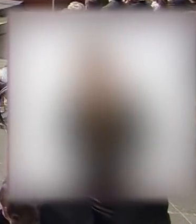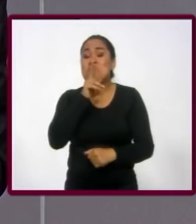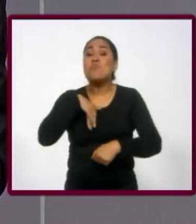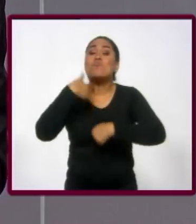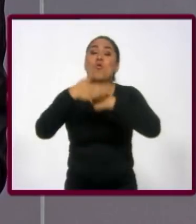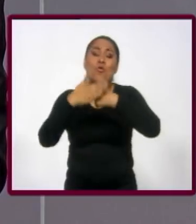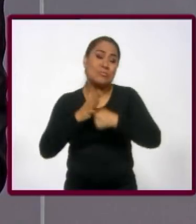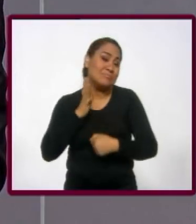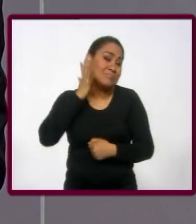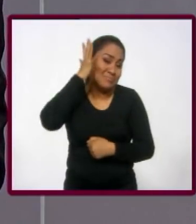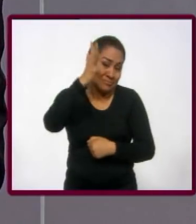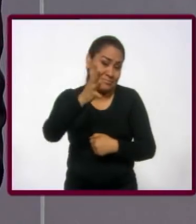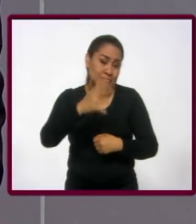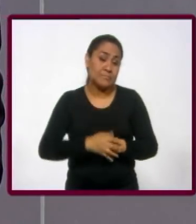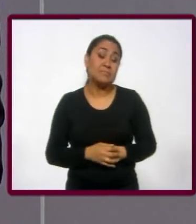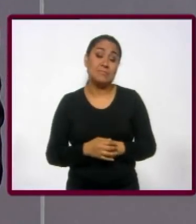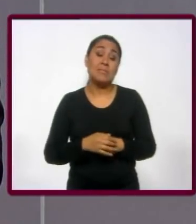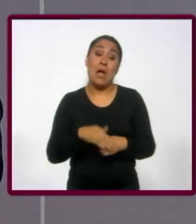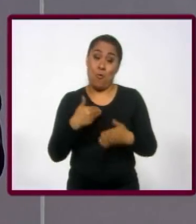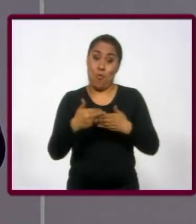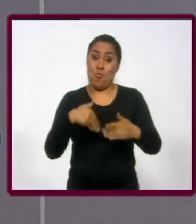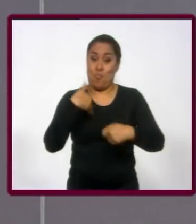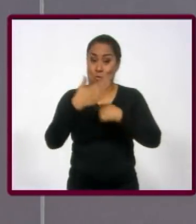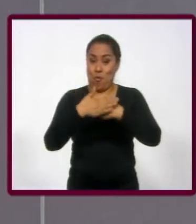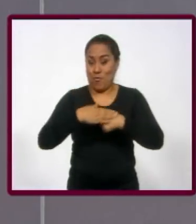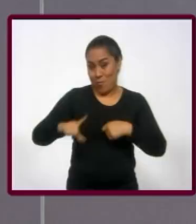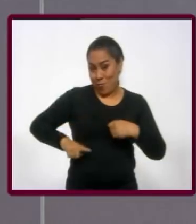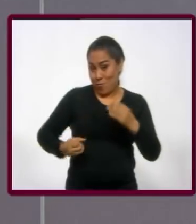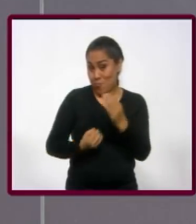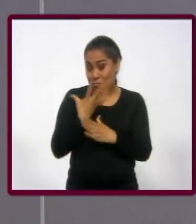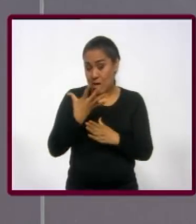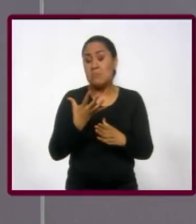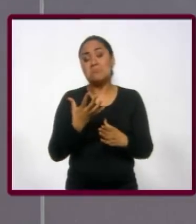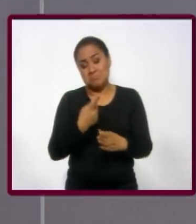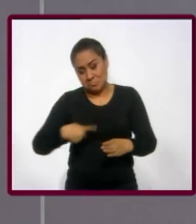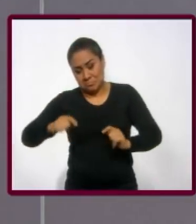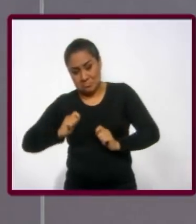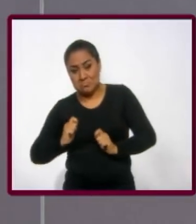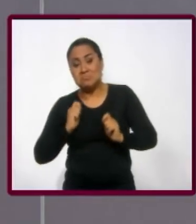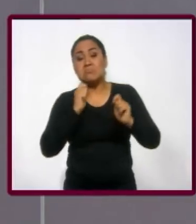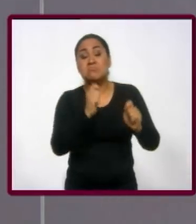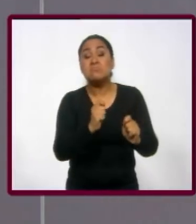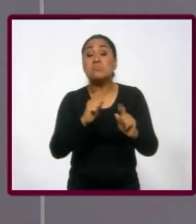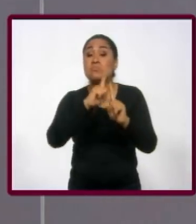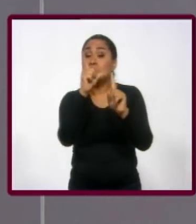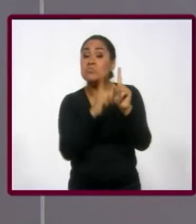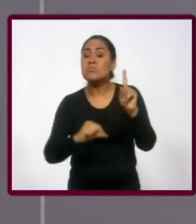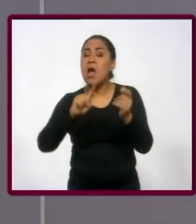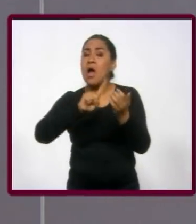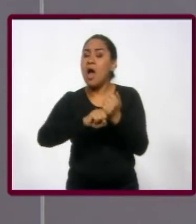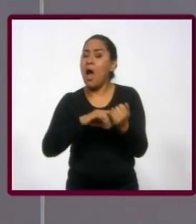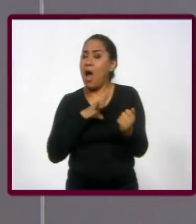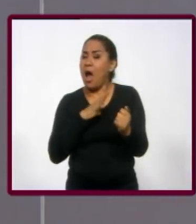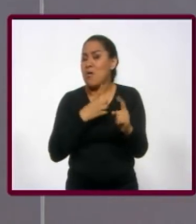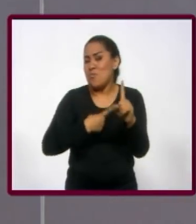gobierno. A la siguiente administración le entregaremos un país con importantes